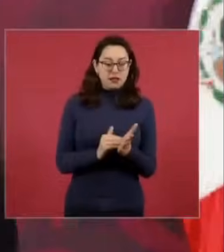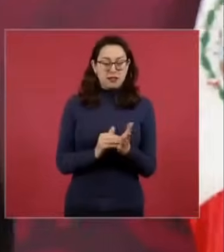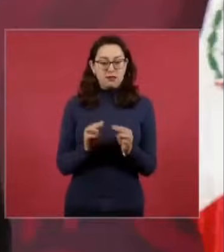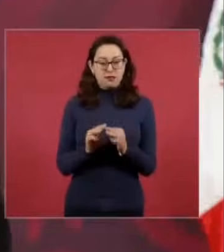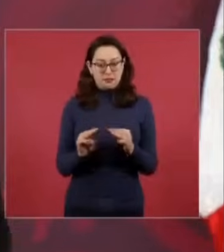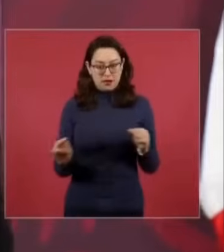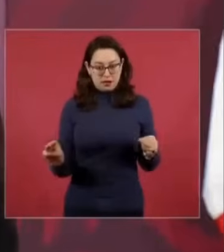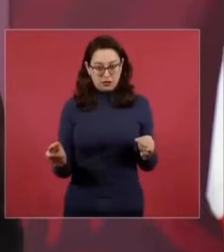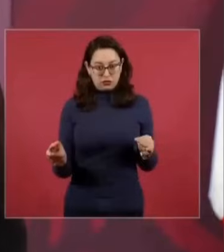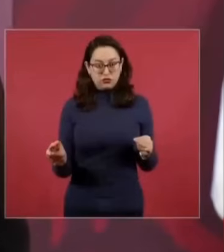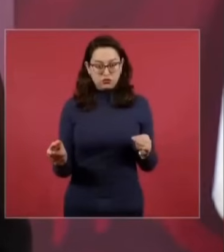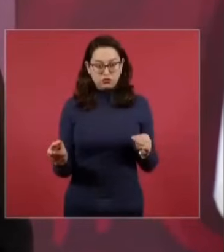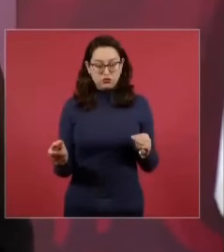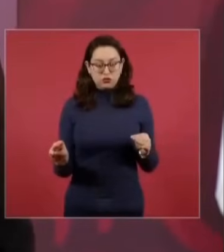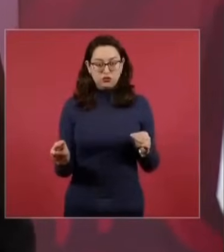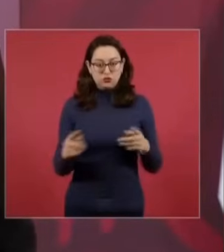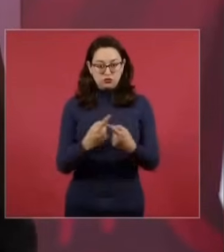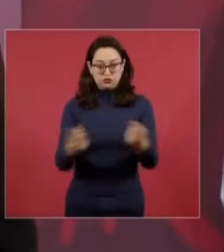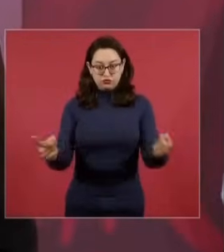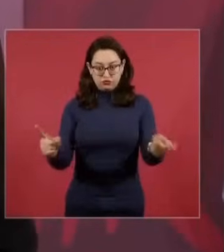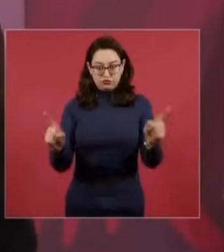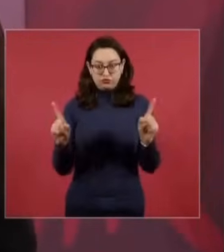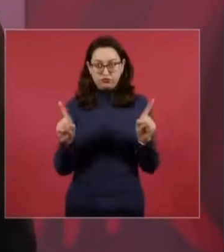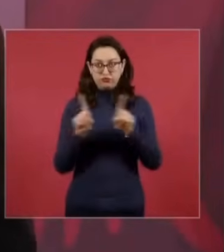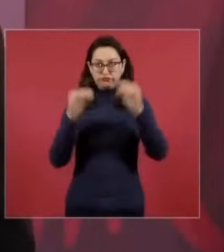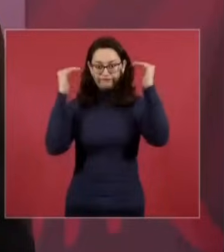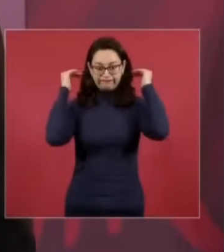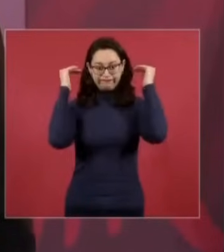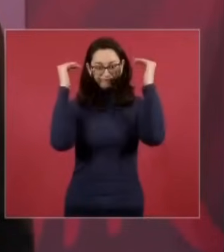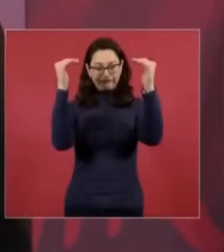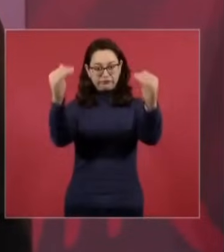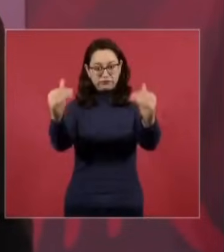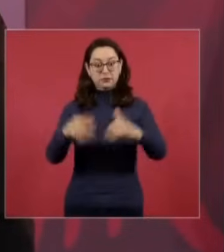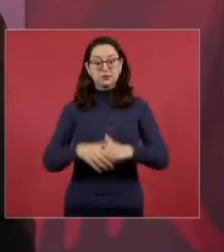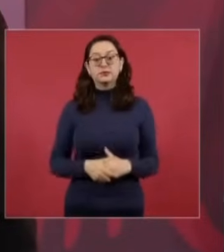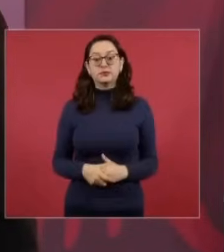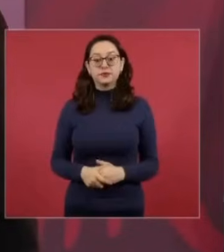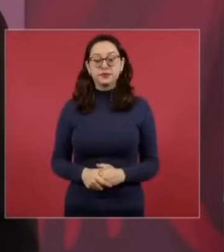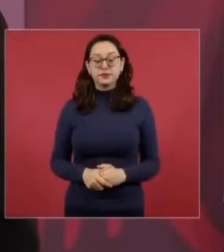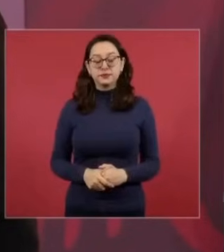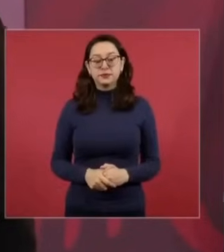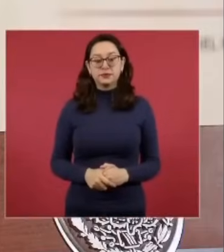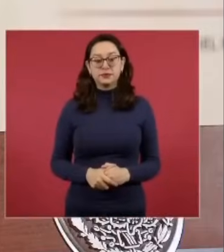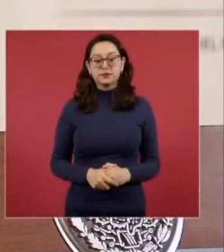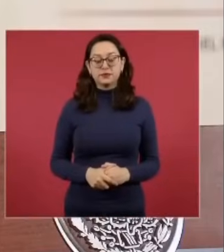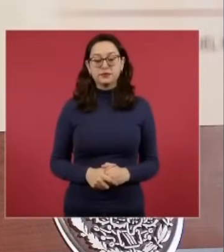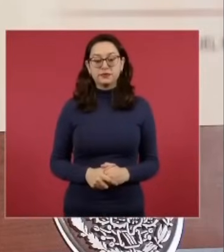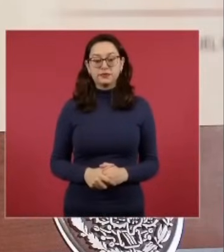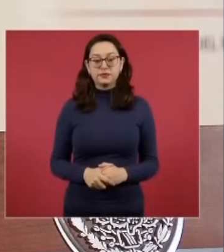que tengamos laboratorios del Estado donde se hagan todos los medicamentos